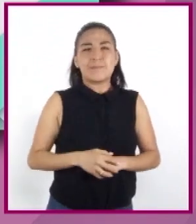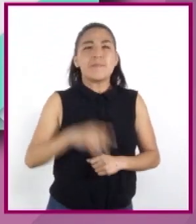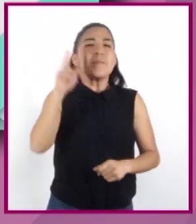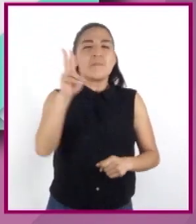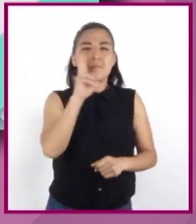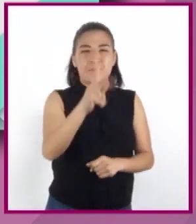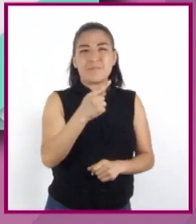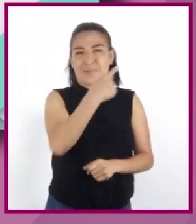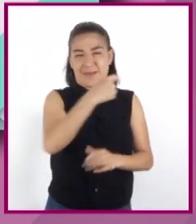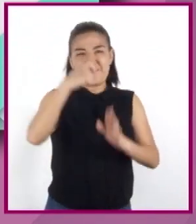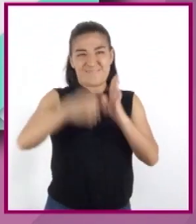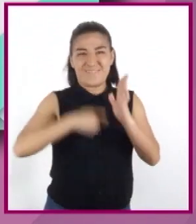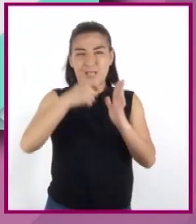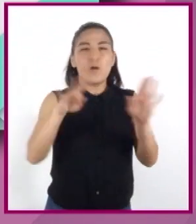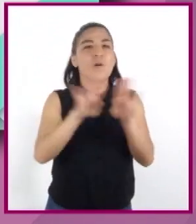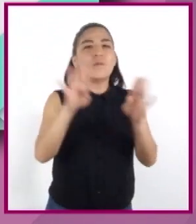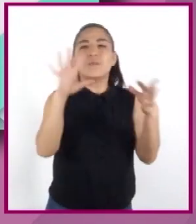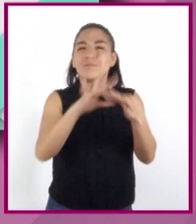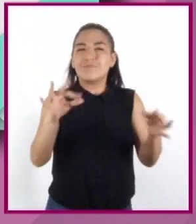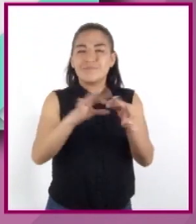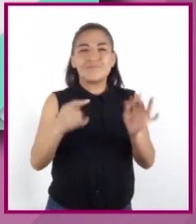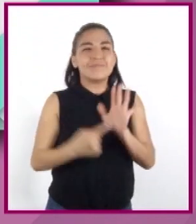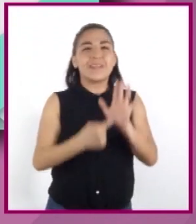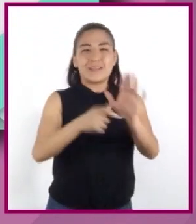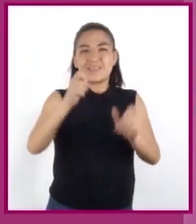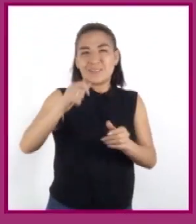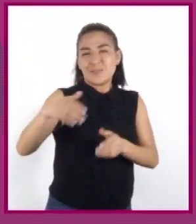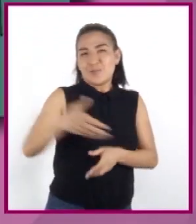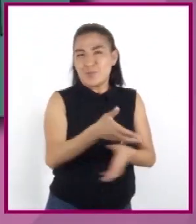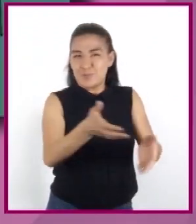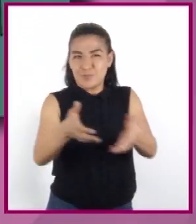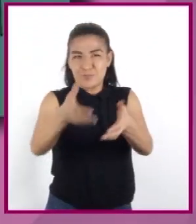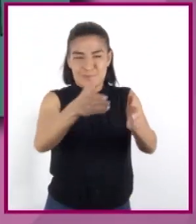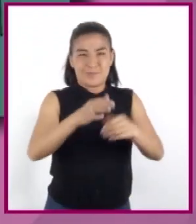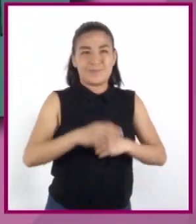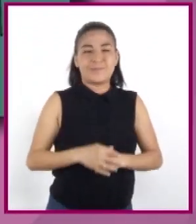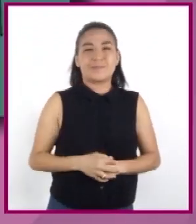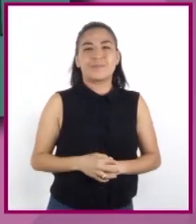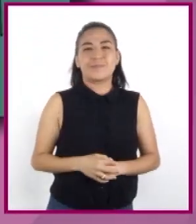Observemos el siguiente video que ilustra el recorrido que realizaron.